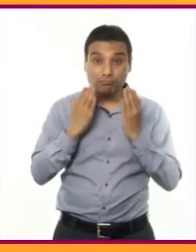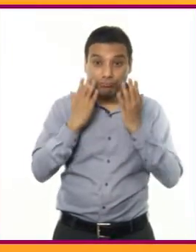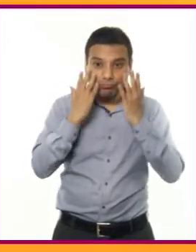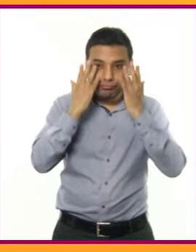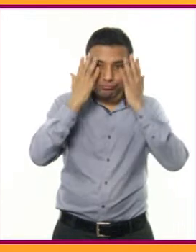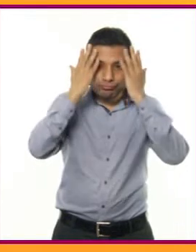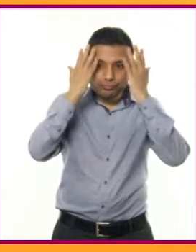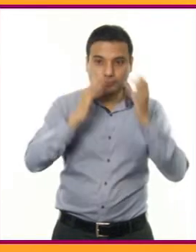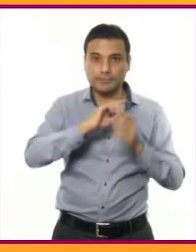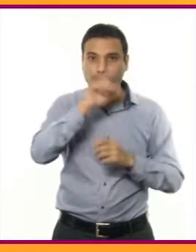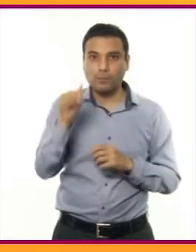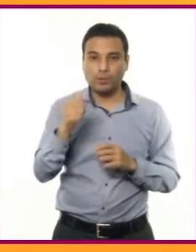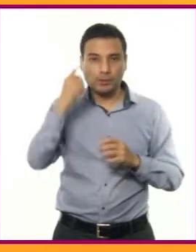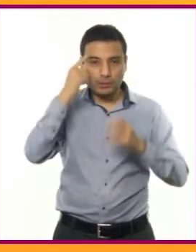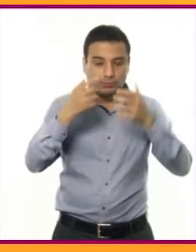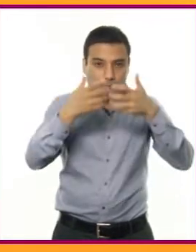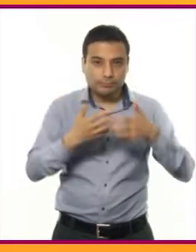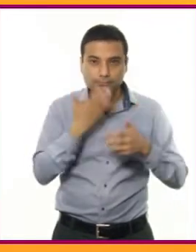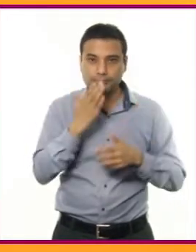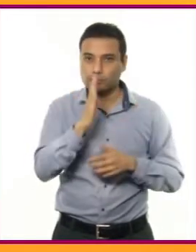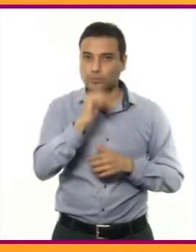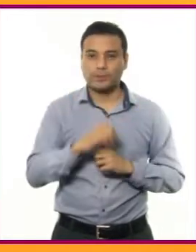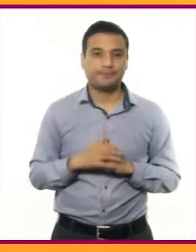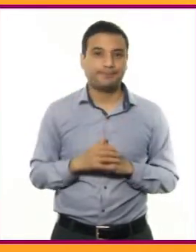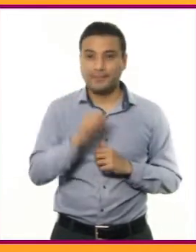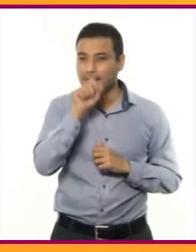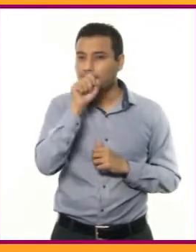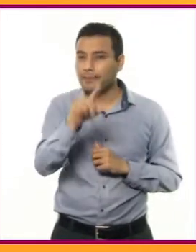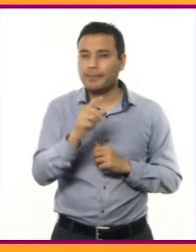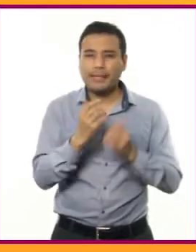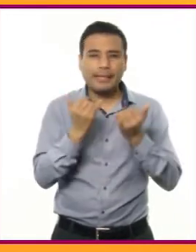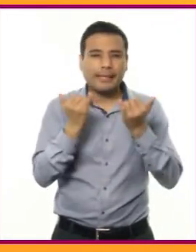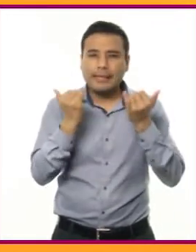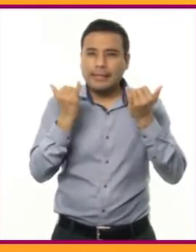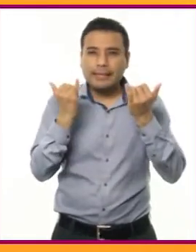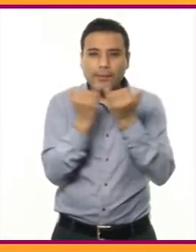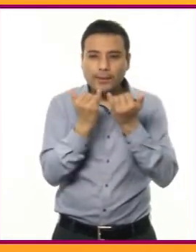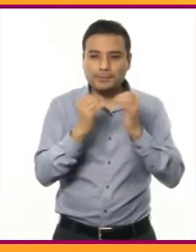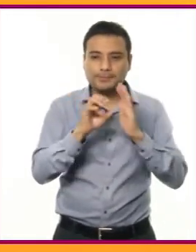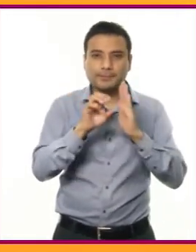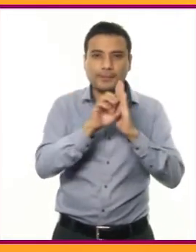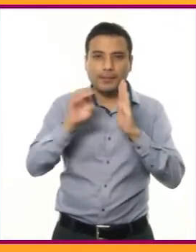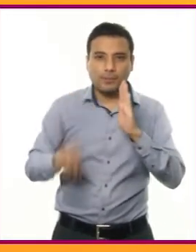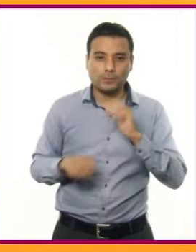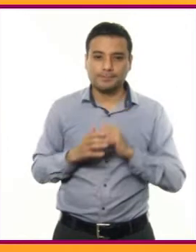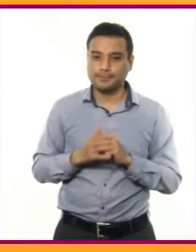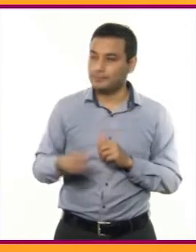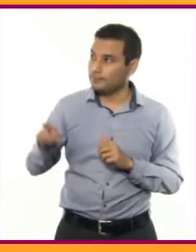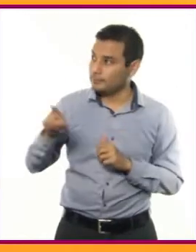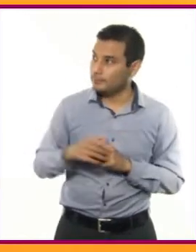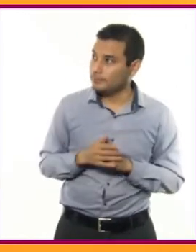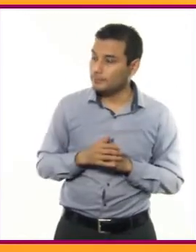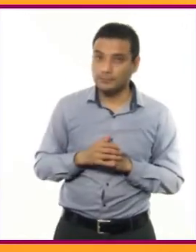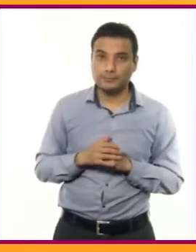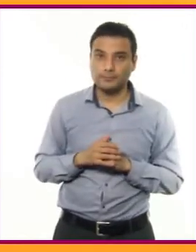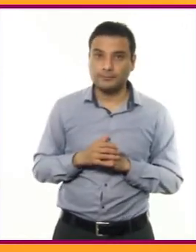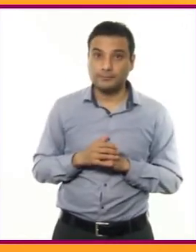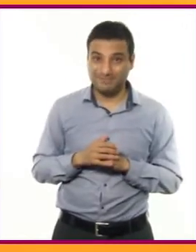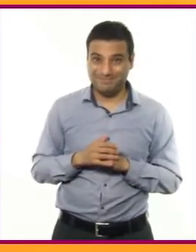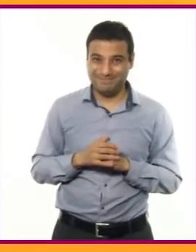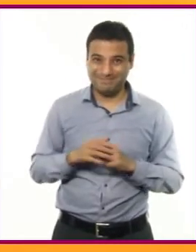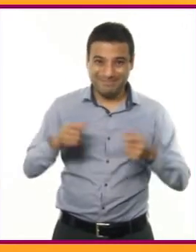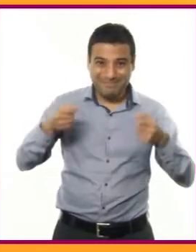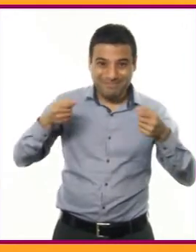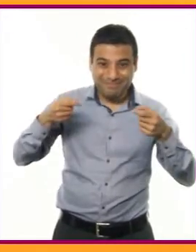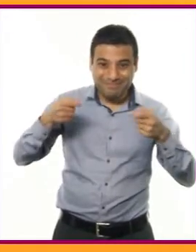curso. De la misma manera, afecta el funcionamiento del neurotransmisor GABA, que se encarga del control